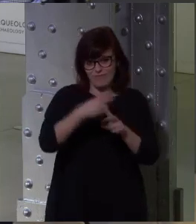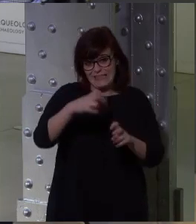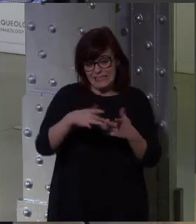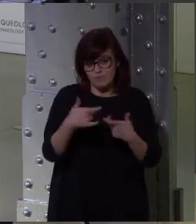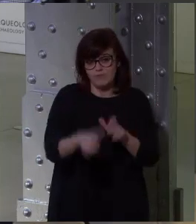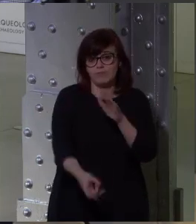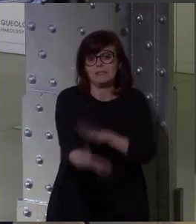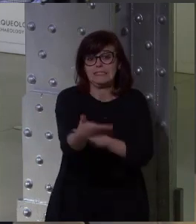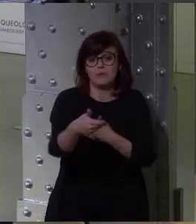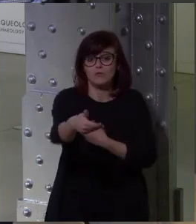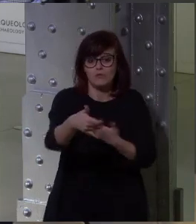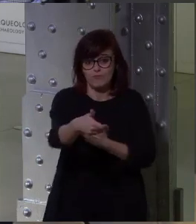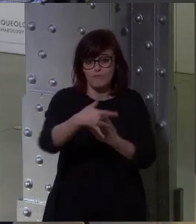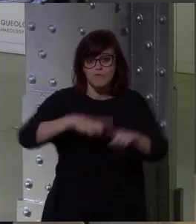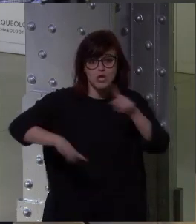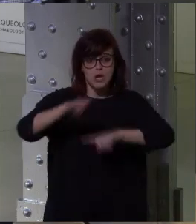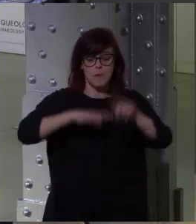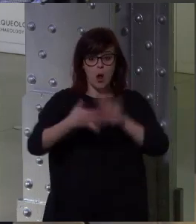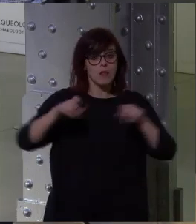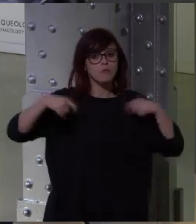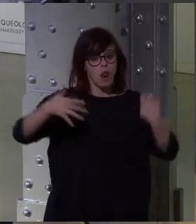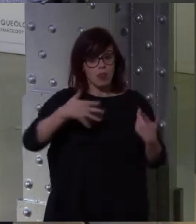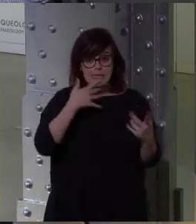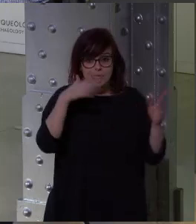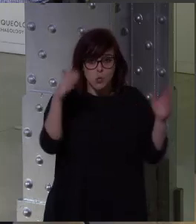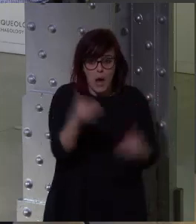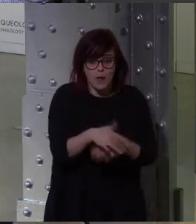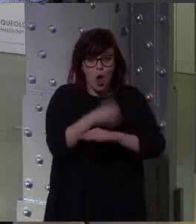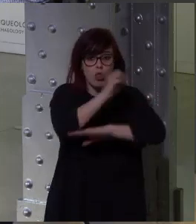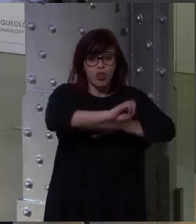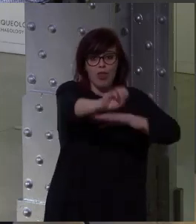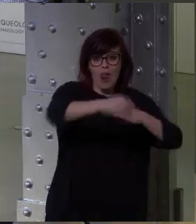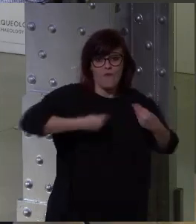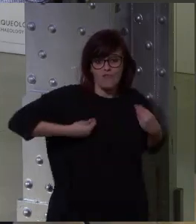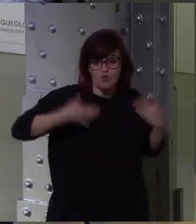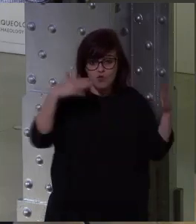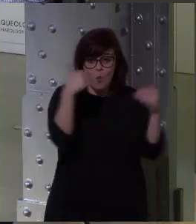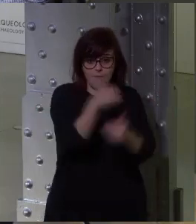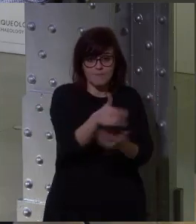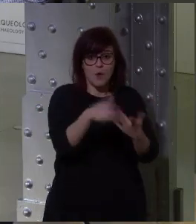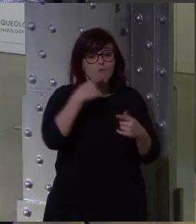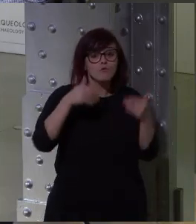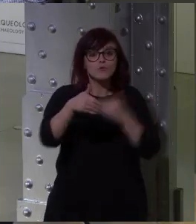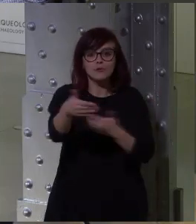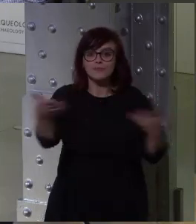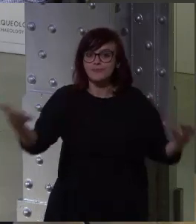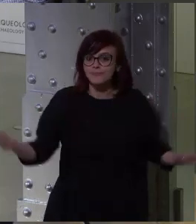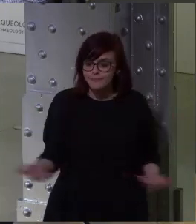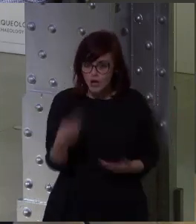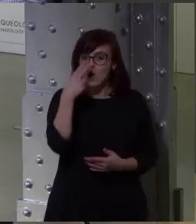además que la naturaleza, es decir, sin esta naturaleza, sin ese océano vivo, pues nuestro futuro está muy